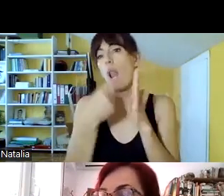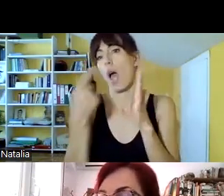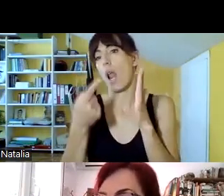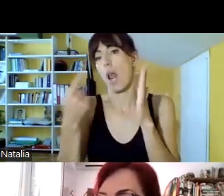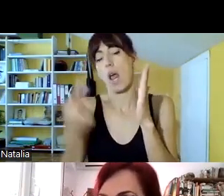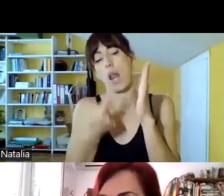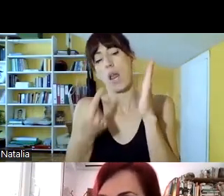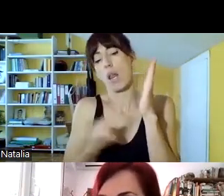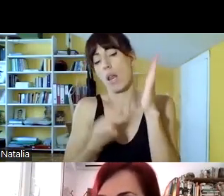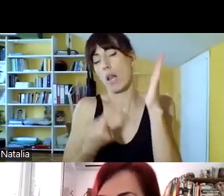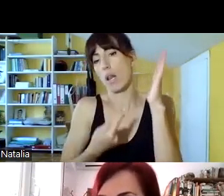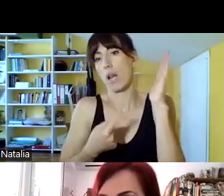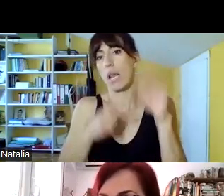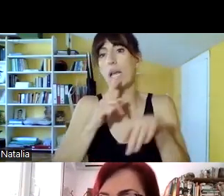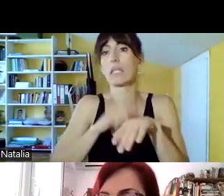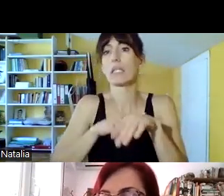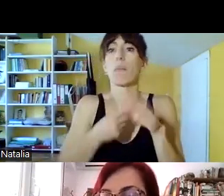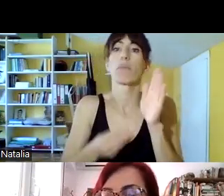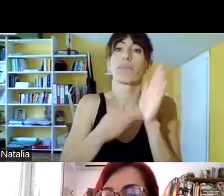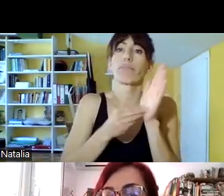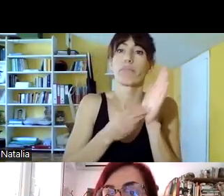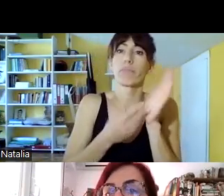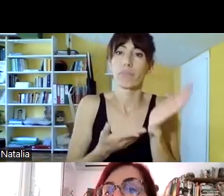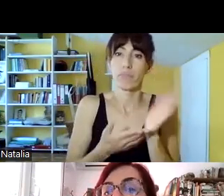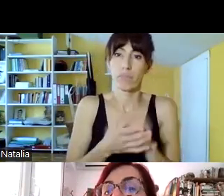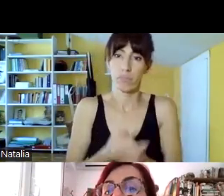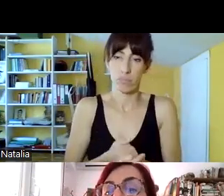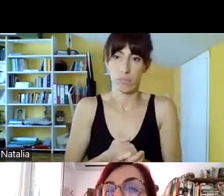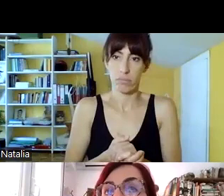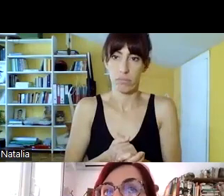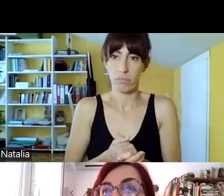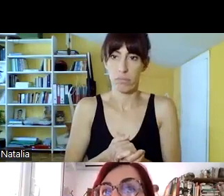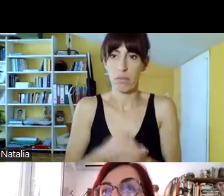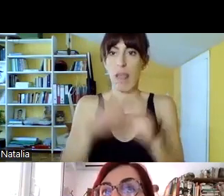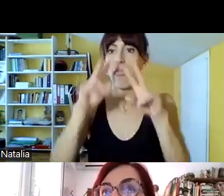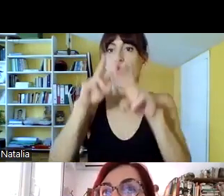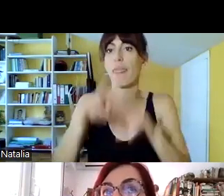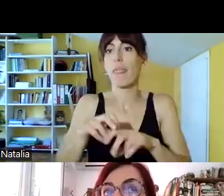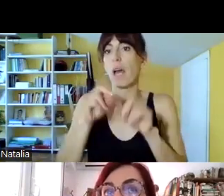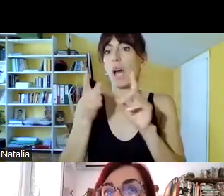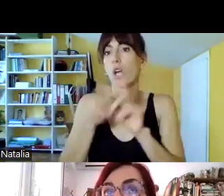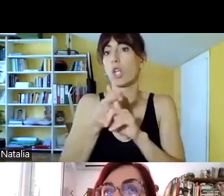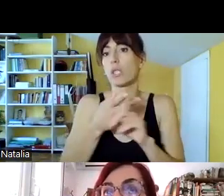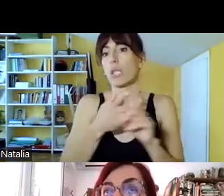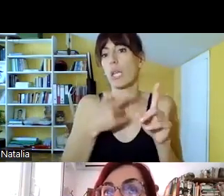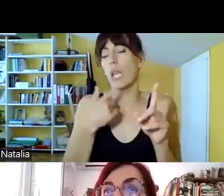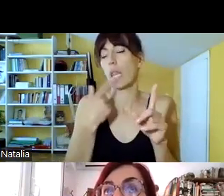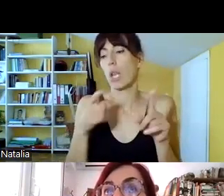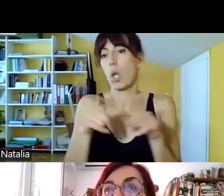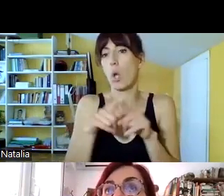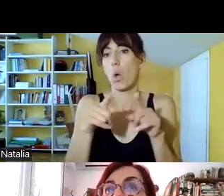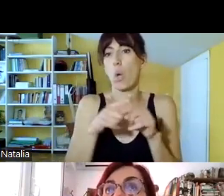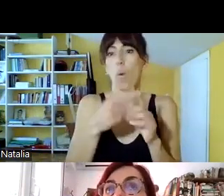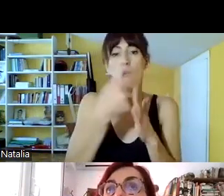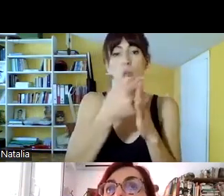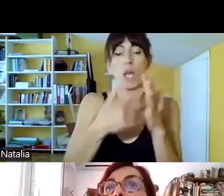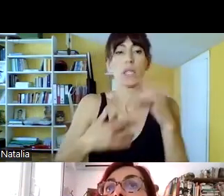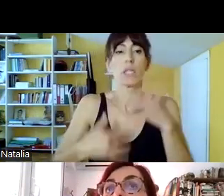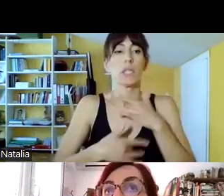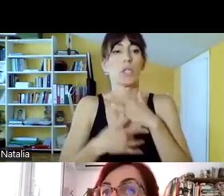y durante X tiempo, ¿no? Y esto, donde el diagnóstico tiene más que ver con un checklist de un pool de síntomas que